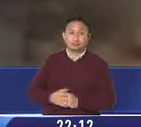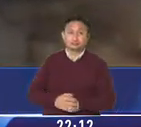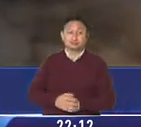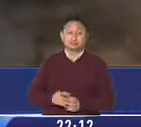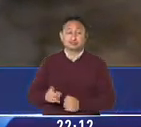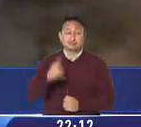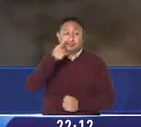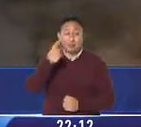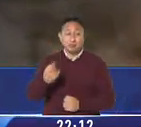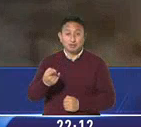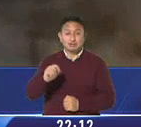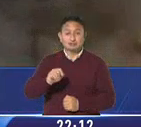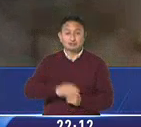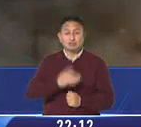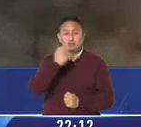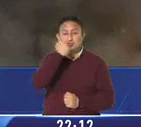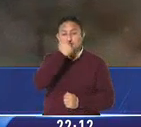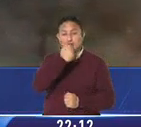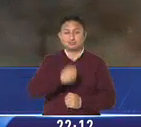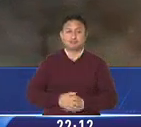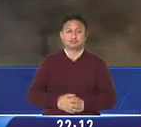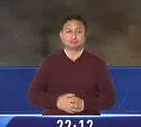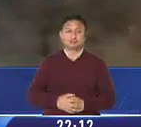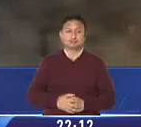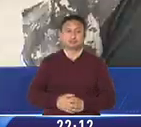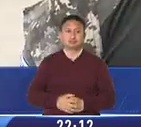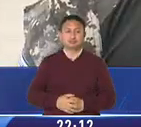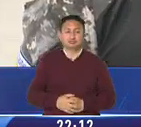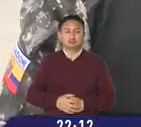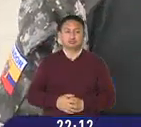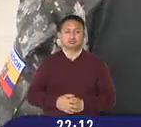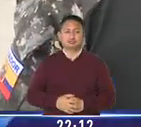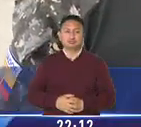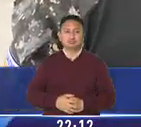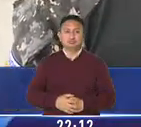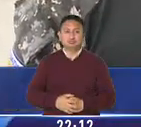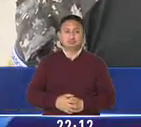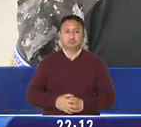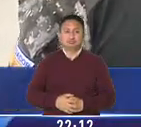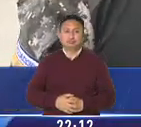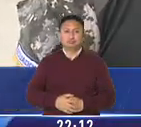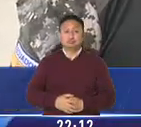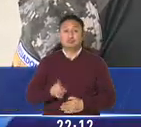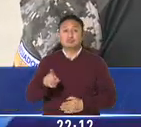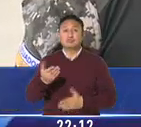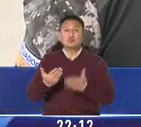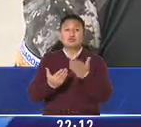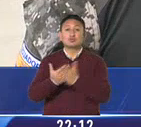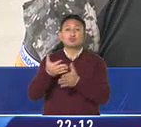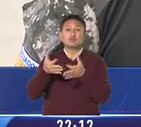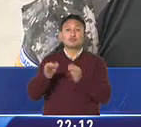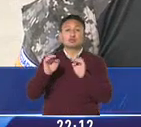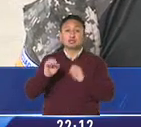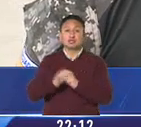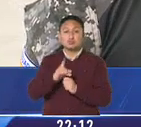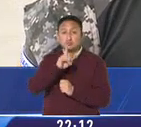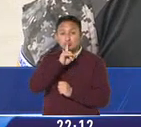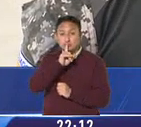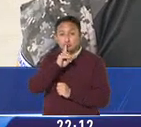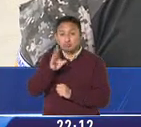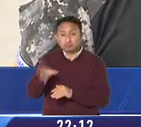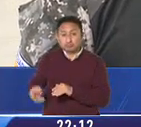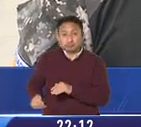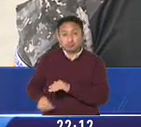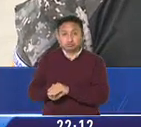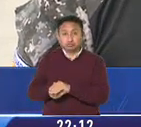prueba de campo dio positivo para clorhidrato de cocaína. Es un nuevo modo de camuflar, ya que se